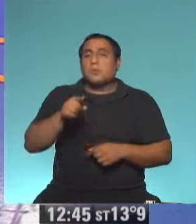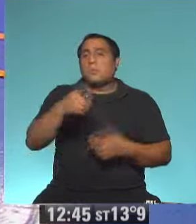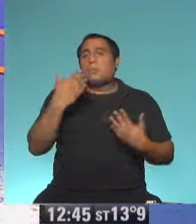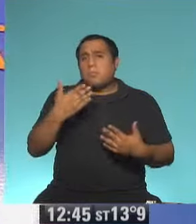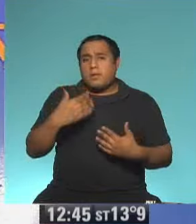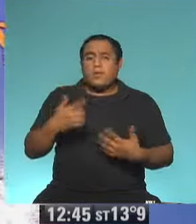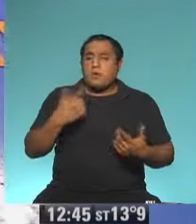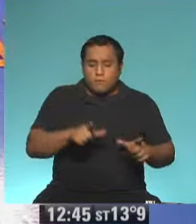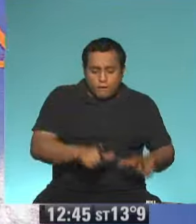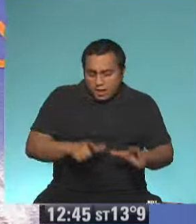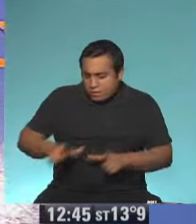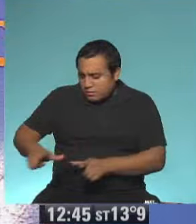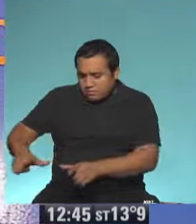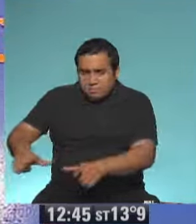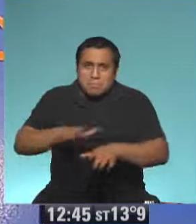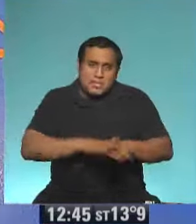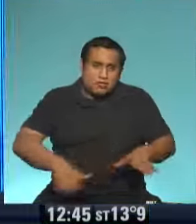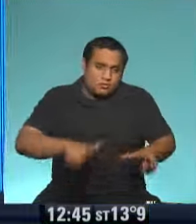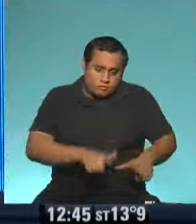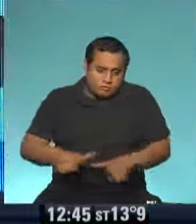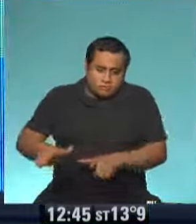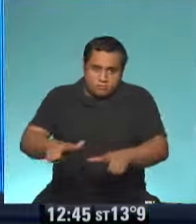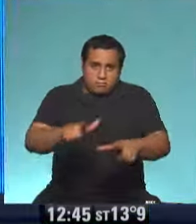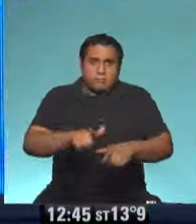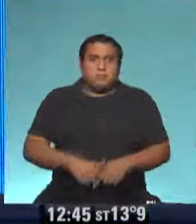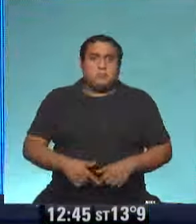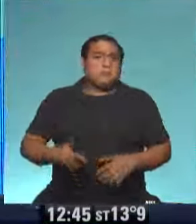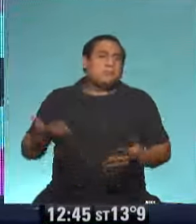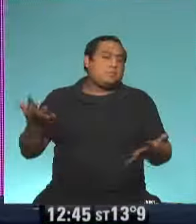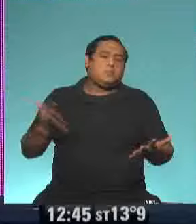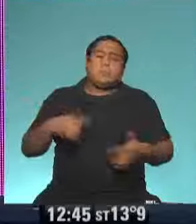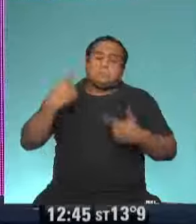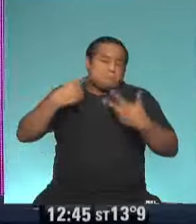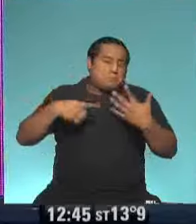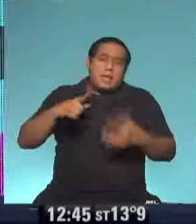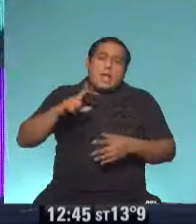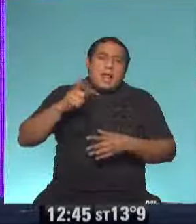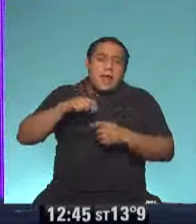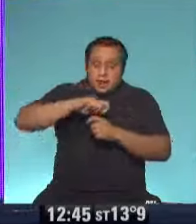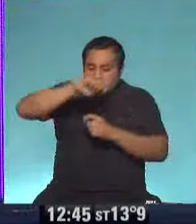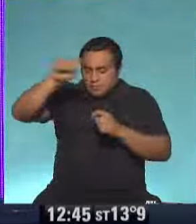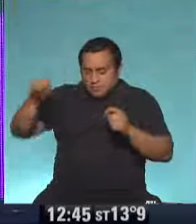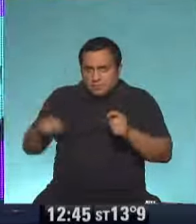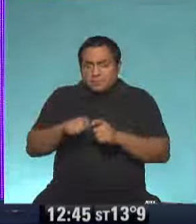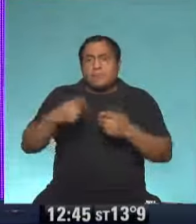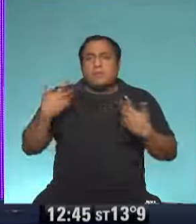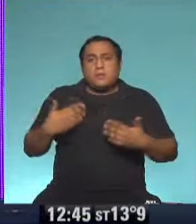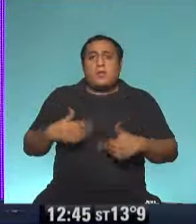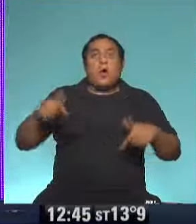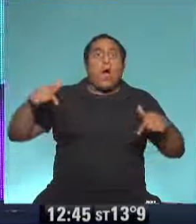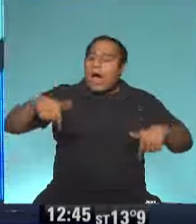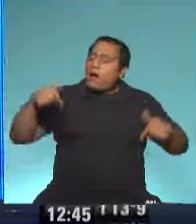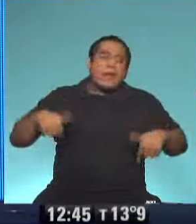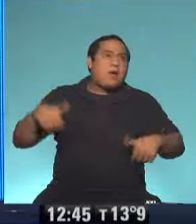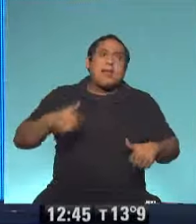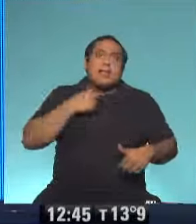las baldosas, si tenemos, y hasta puedo hacer aros con pedacitos de lana, con lo que sea. Y si quieren ahora jugar y no hay tiempo, ponen